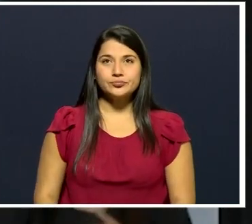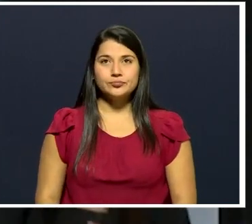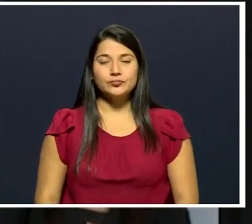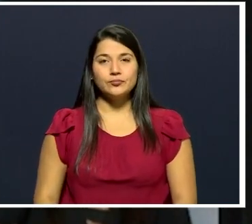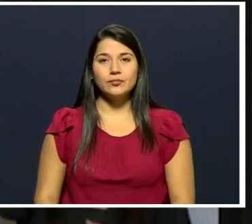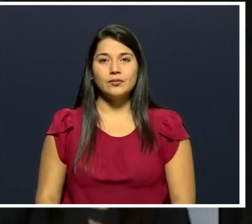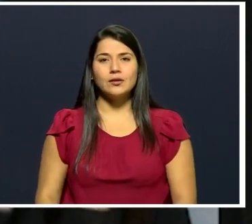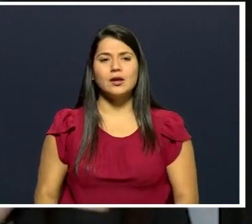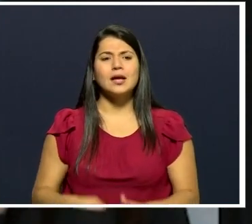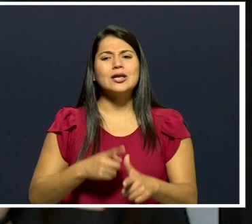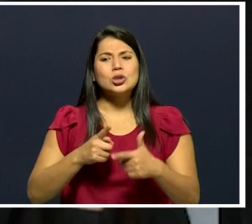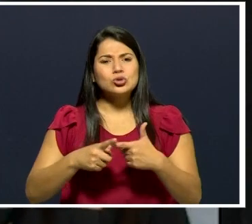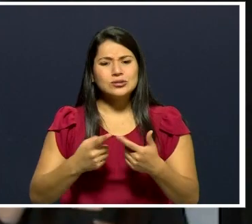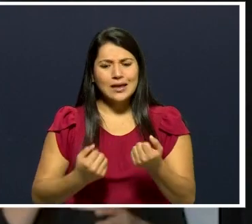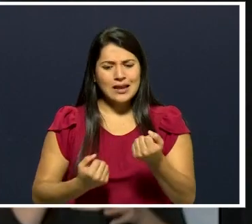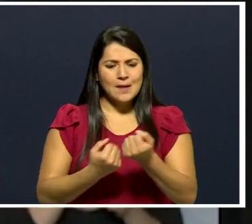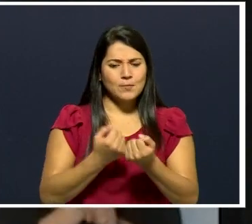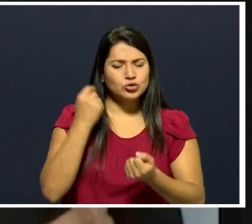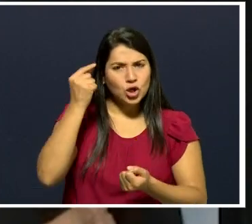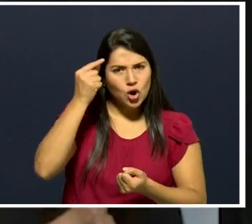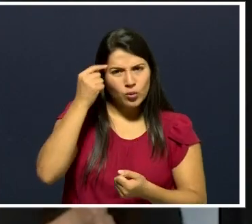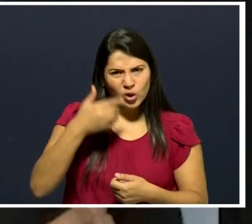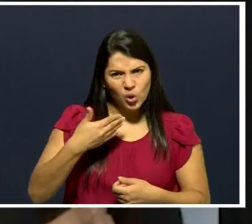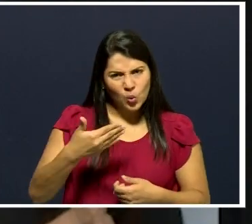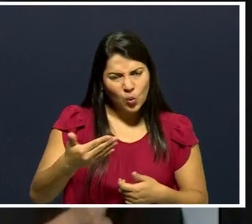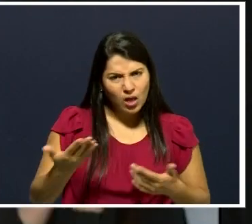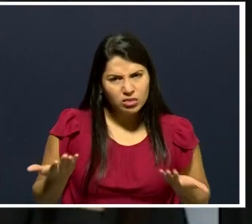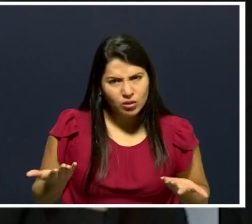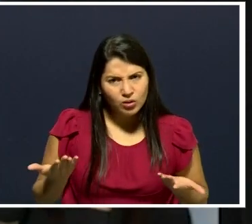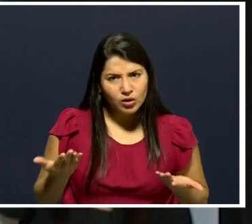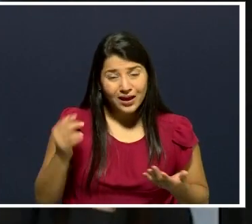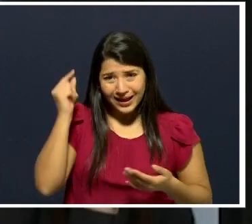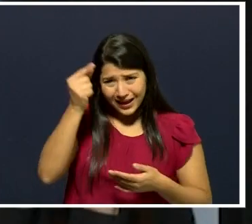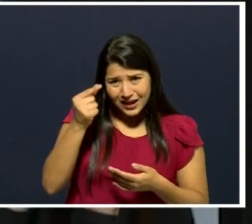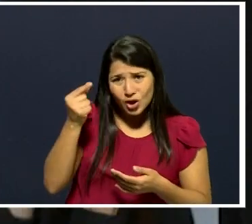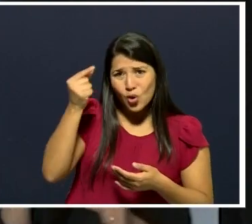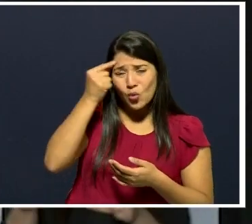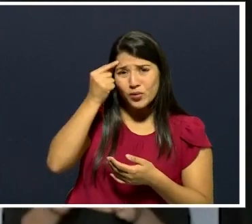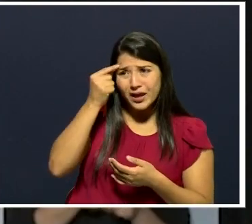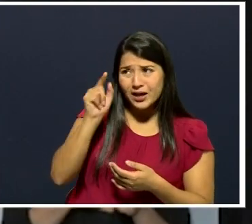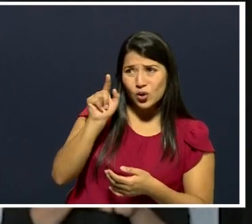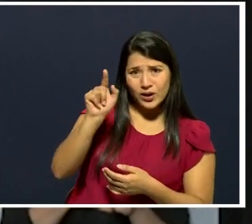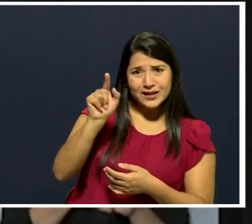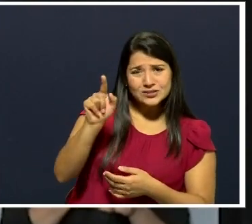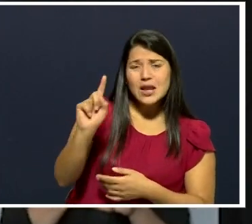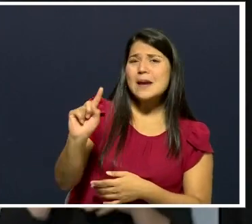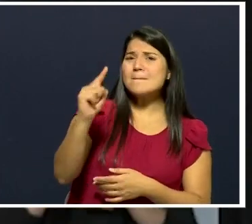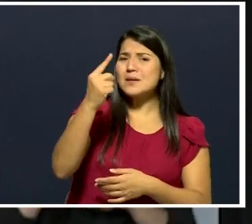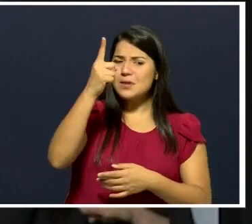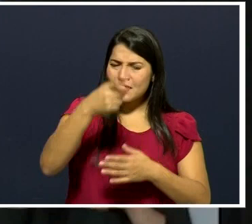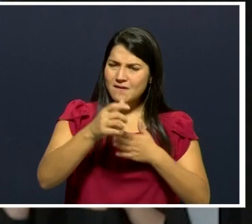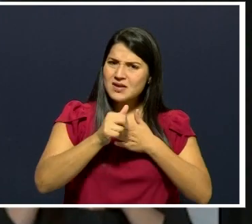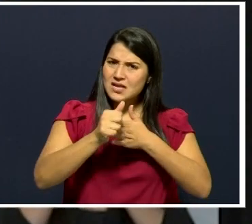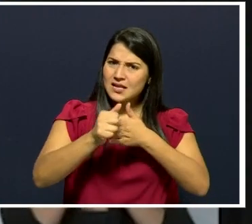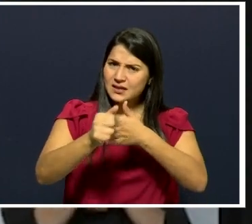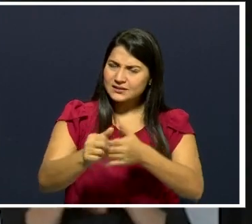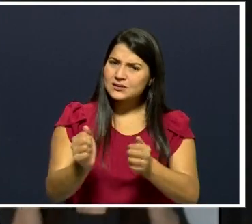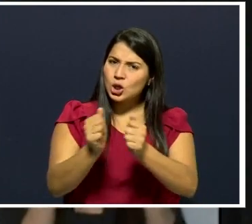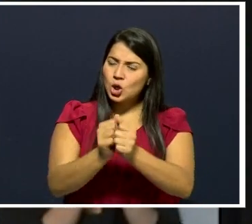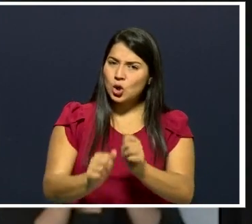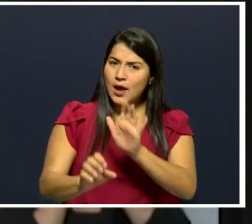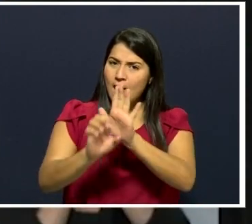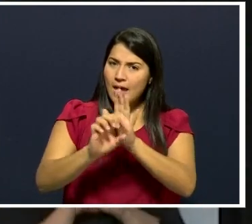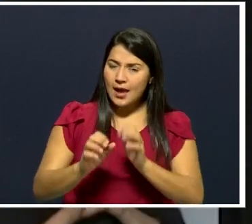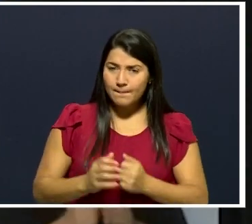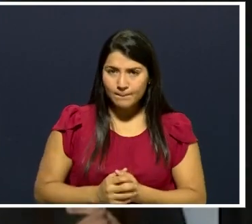se concretará? ¿Acaso no es el gobierno de la República el primer llamado a liderar con ejemplo?